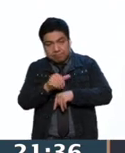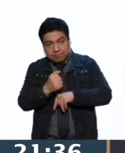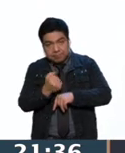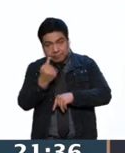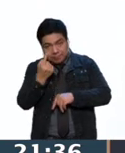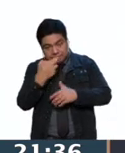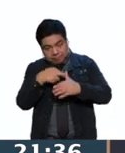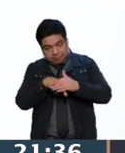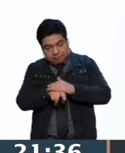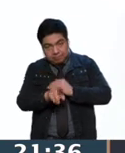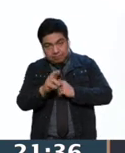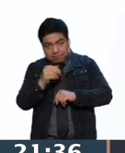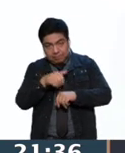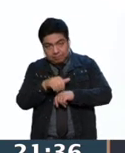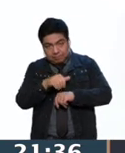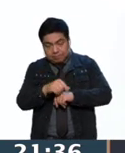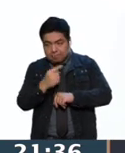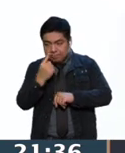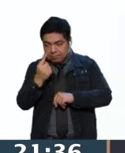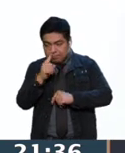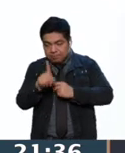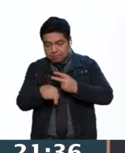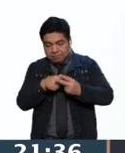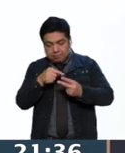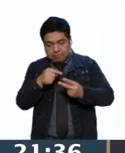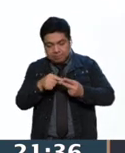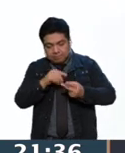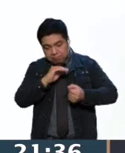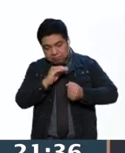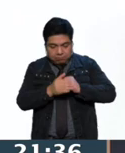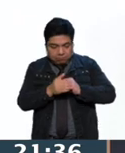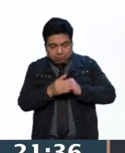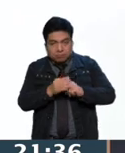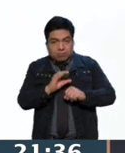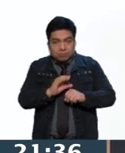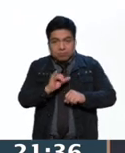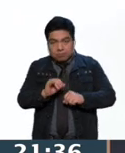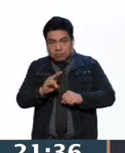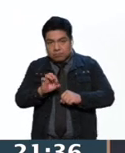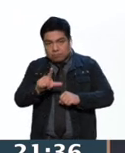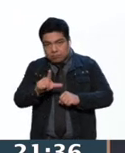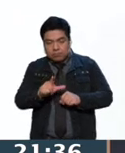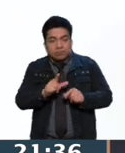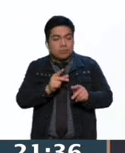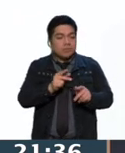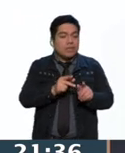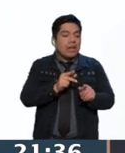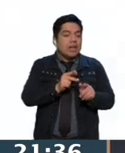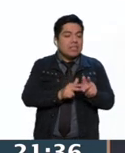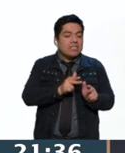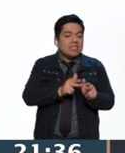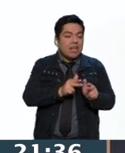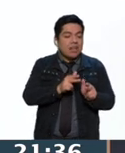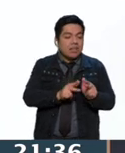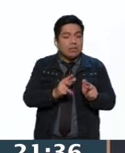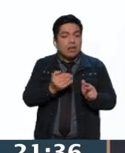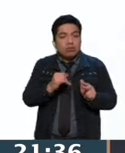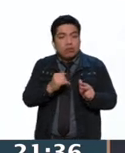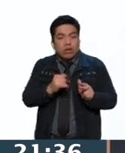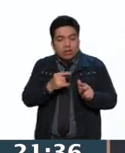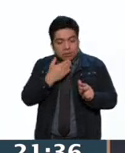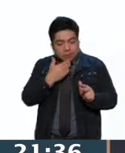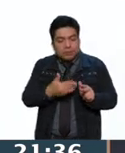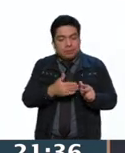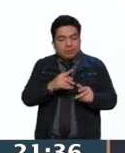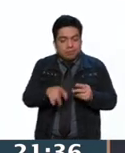1 del metro. Concluyó la obra civil del tren interurbano El Insurgente. Abrimos el